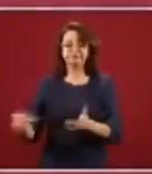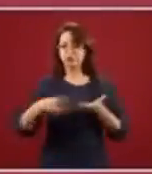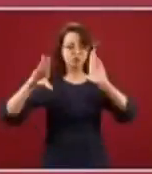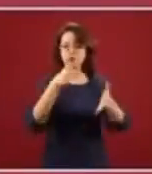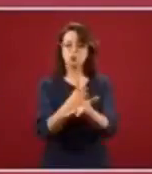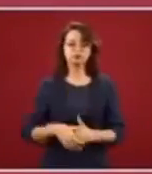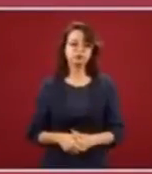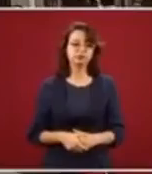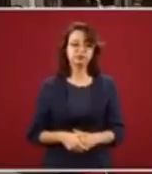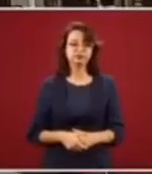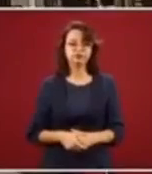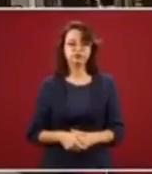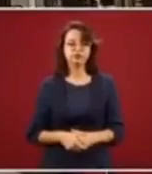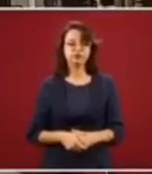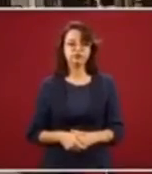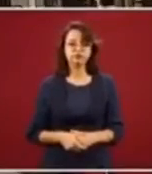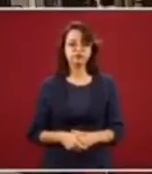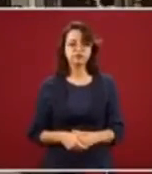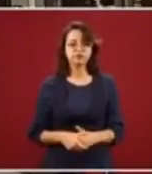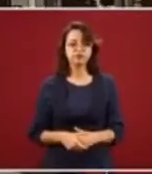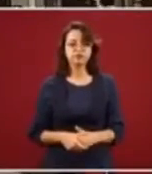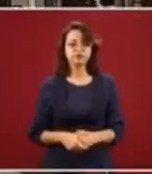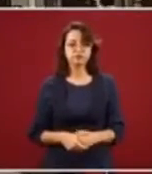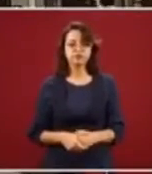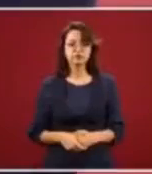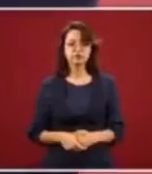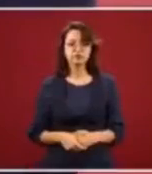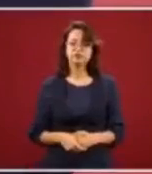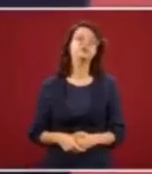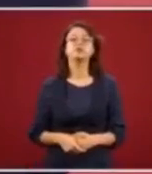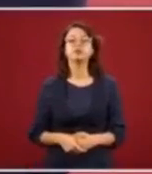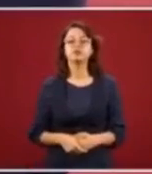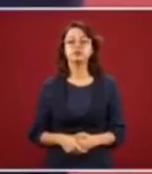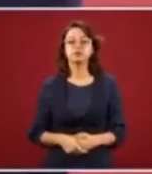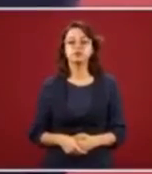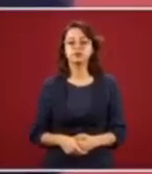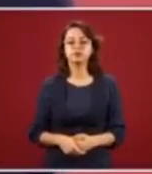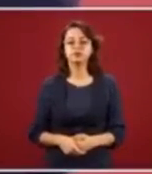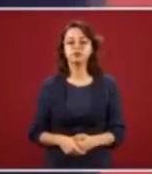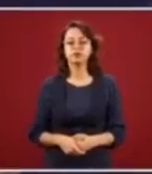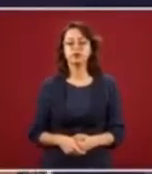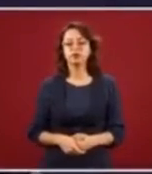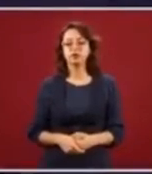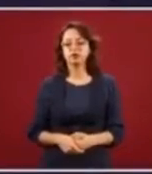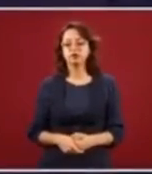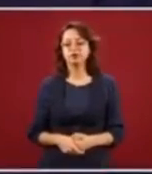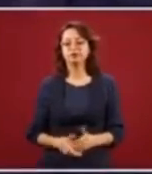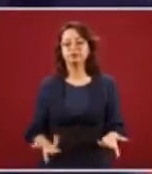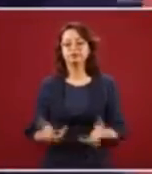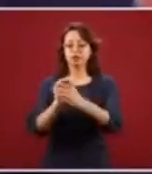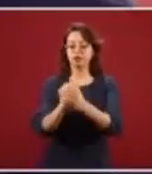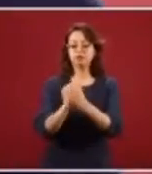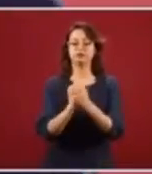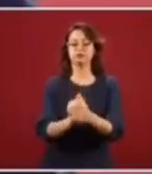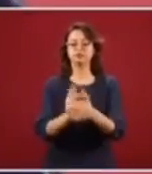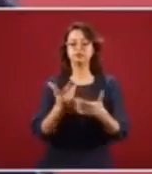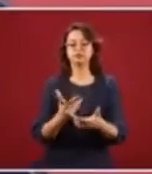más tarde. Si se rifa, en tanto se vende, porque se les podría pagar a